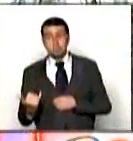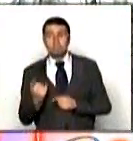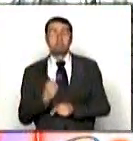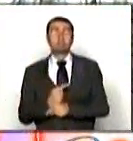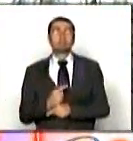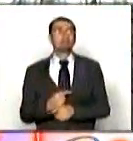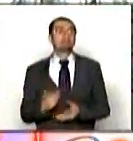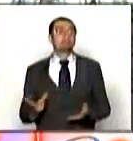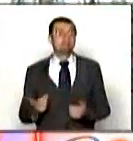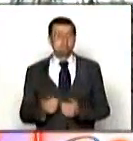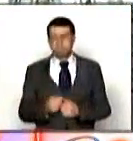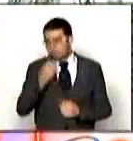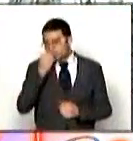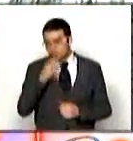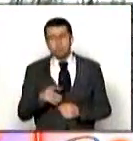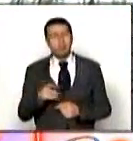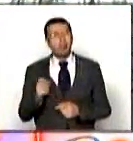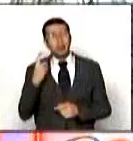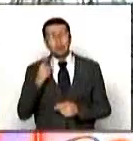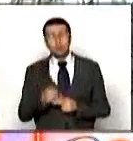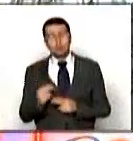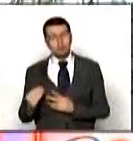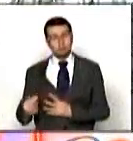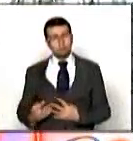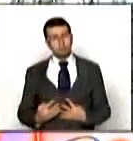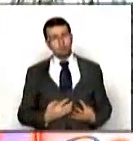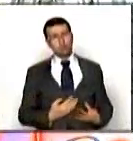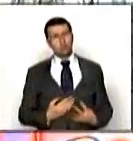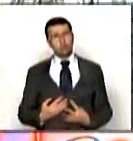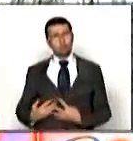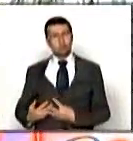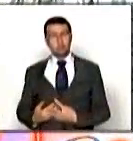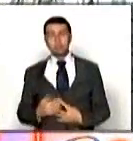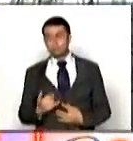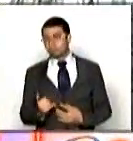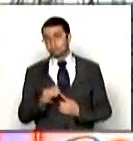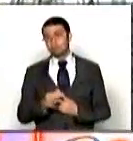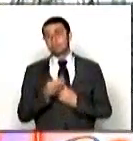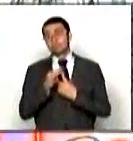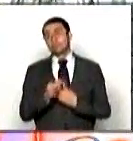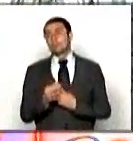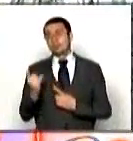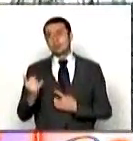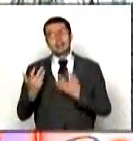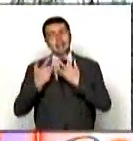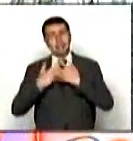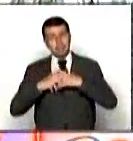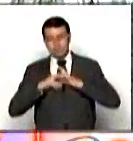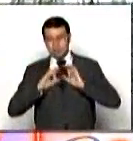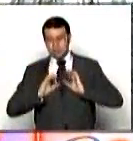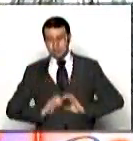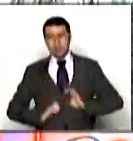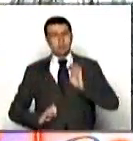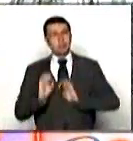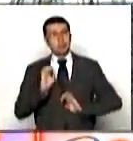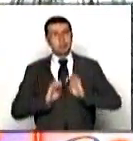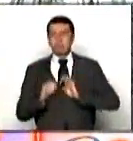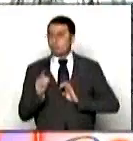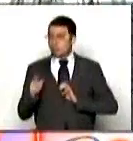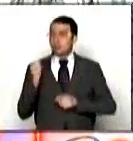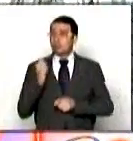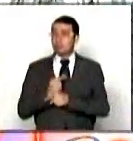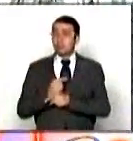algo que se llama la flora intestinal, y esta es la clave en el sistema inmunológico de los niños, y la pregunta llegó en el mejor